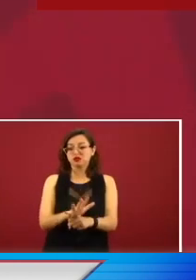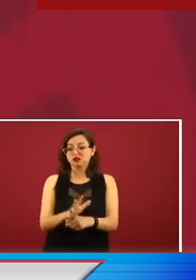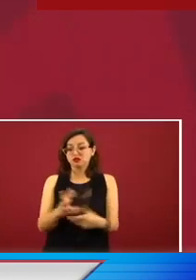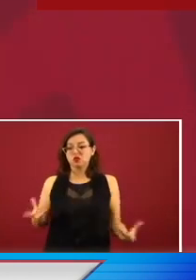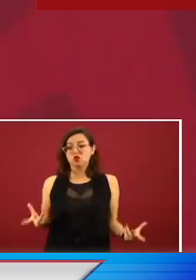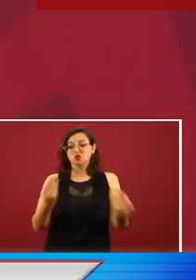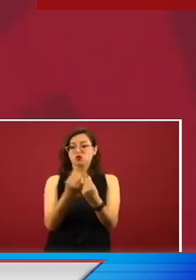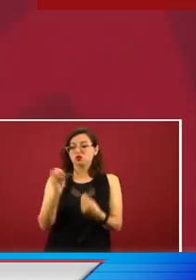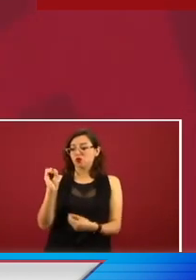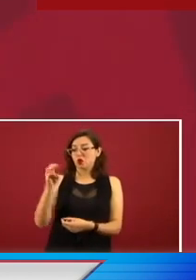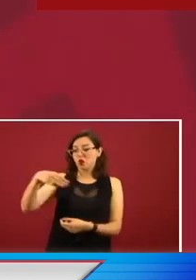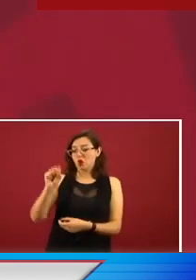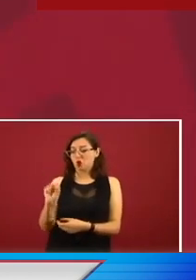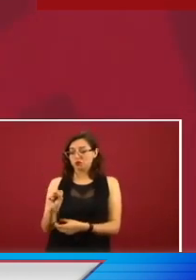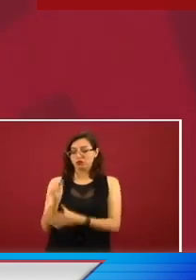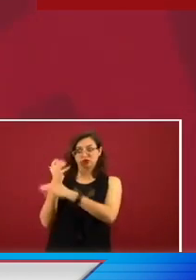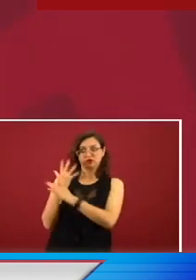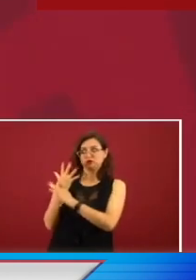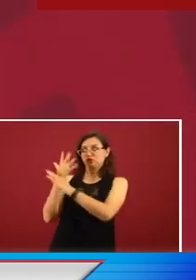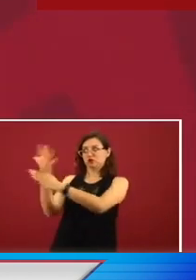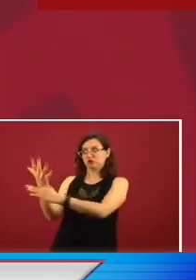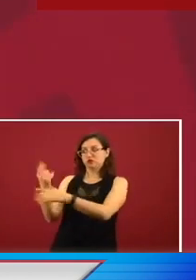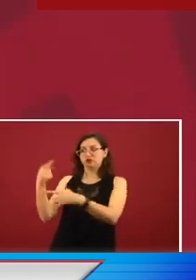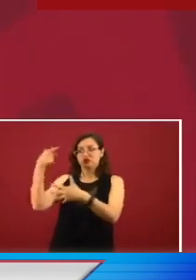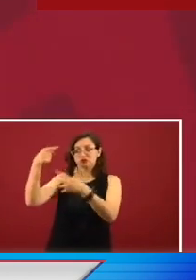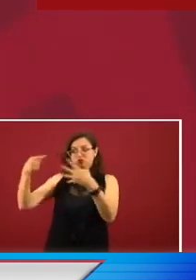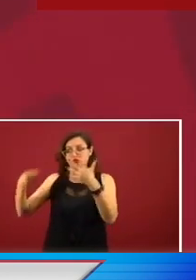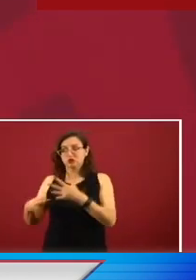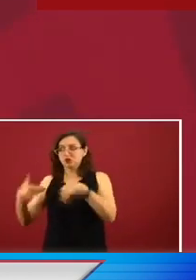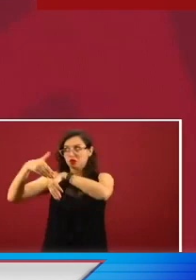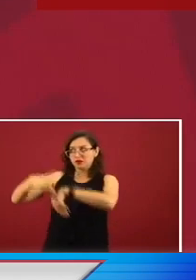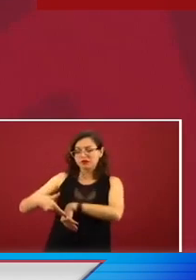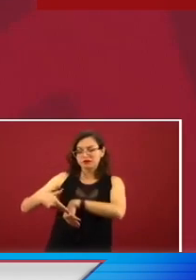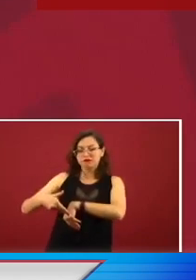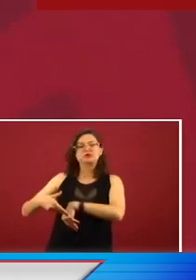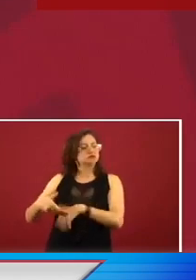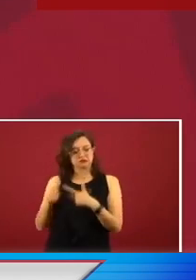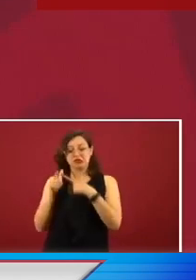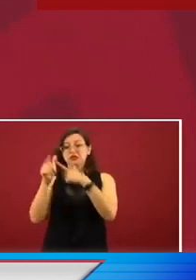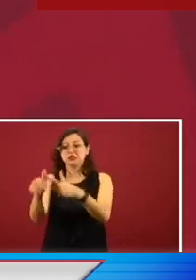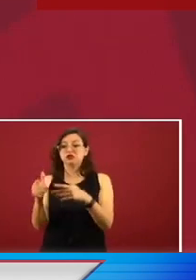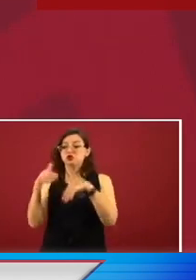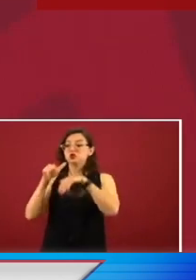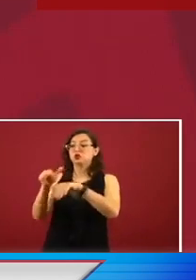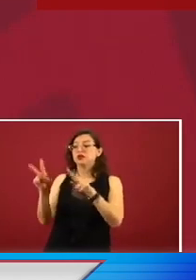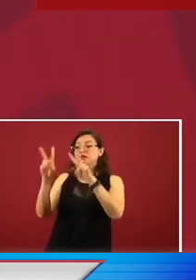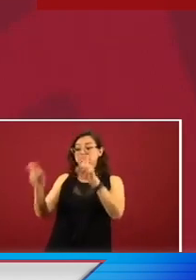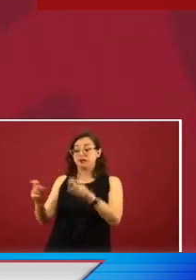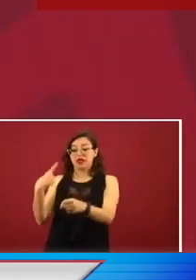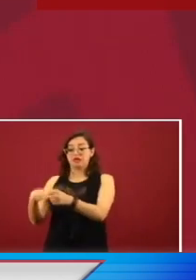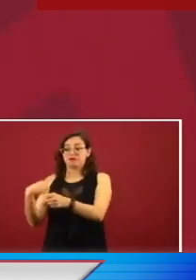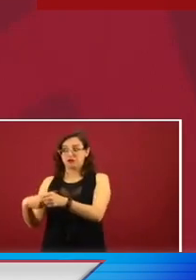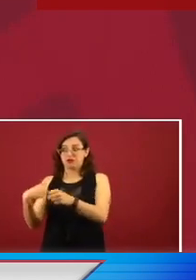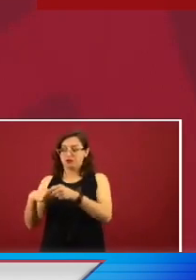Alemania, Arabia Saudita, Argentina, Australia, Canadá, China, España, Estados Unidos, Francia, India,